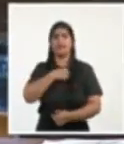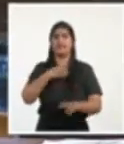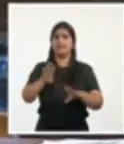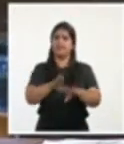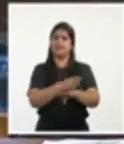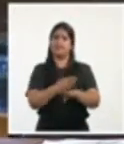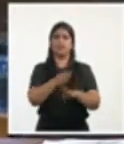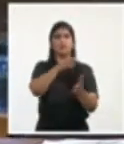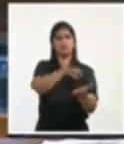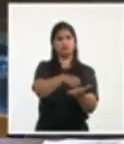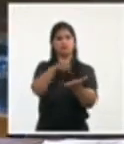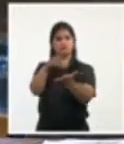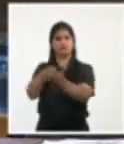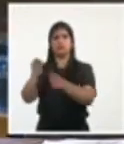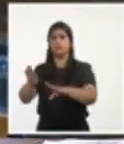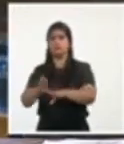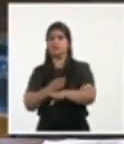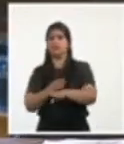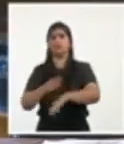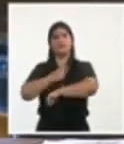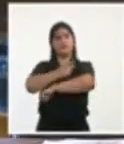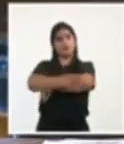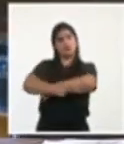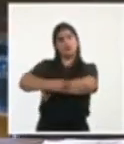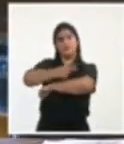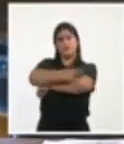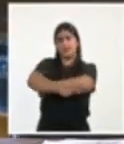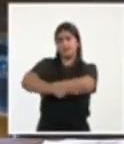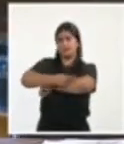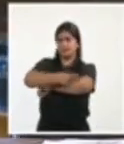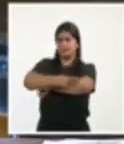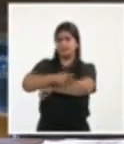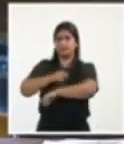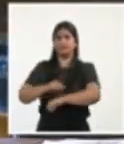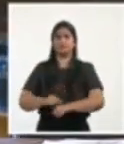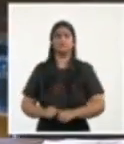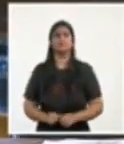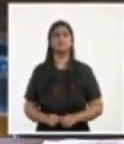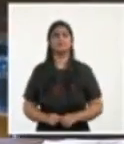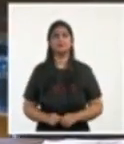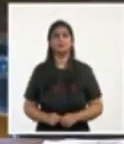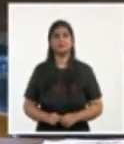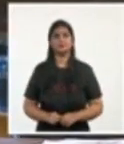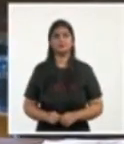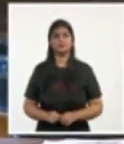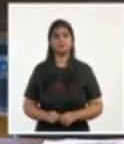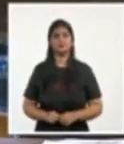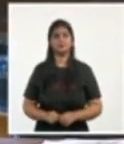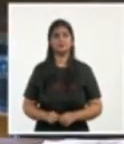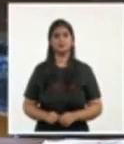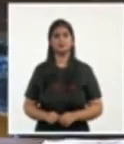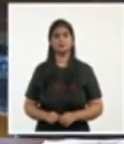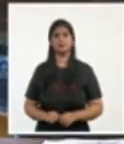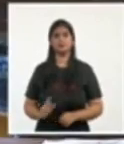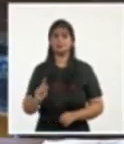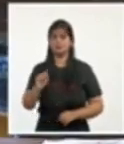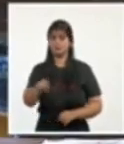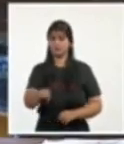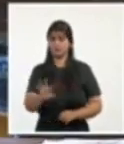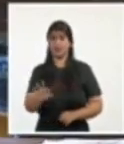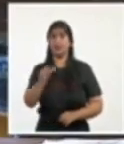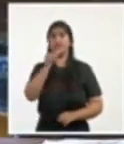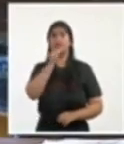la identificación y una mayor circulación de la cepa Delta, que fue identificada en la India durante el mes de